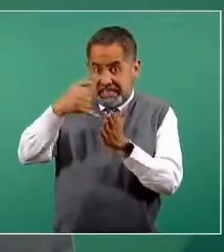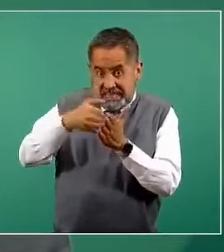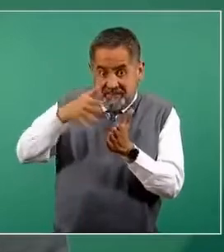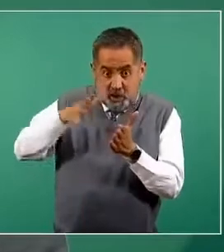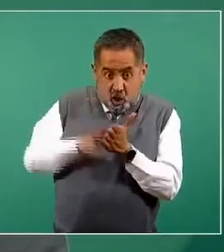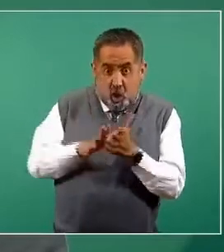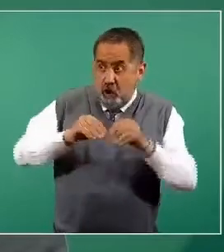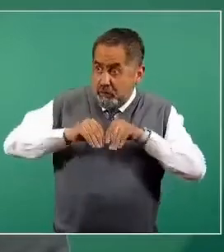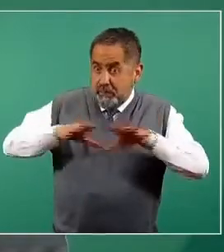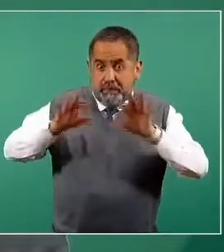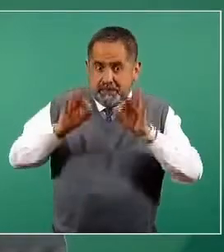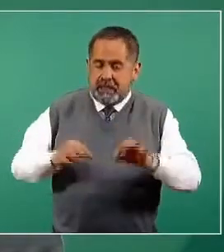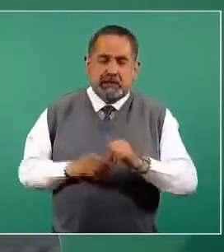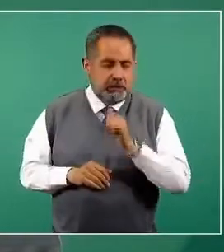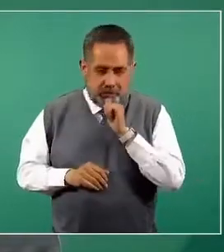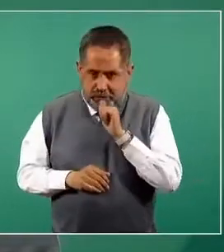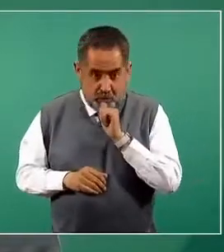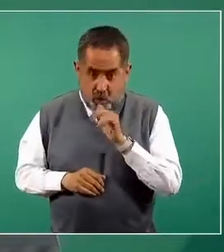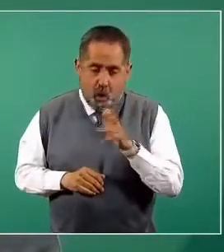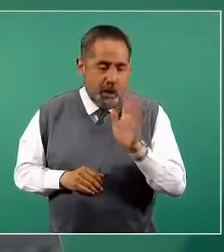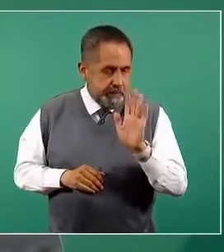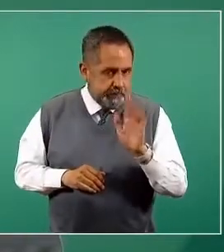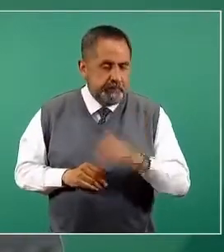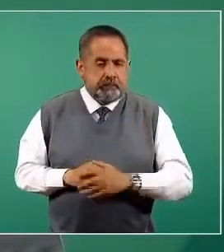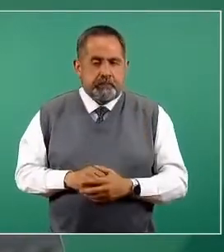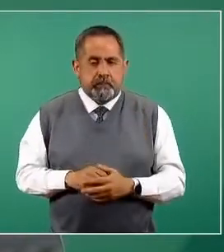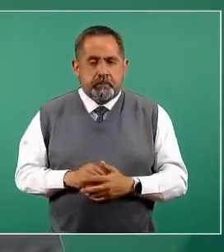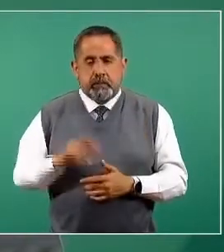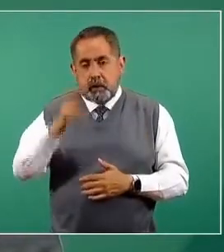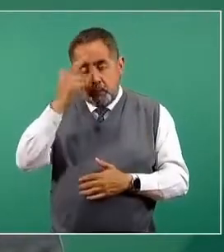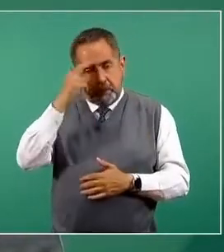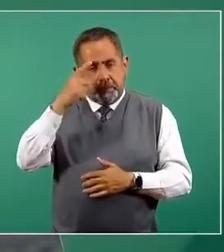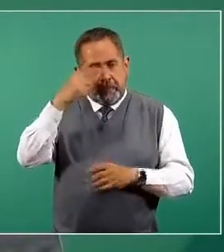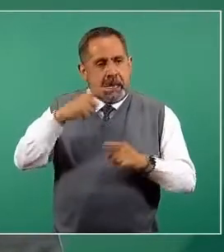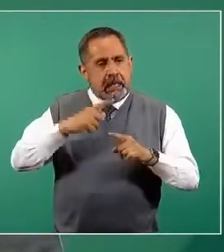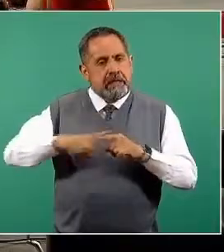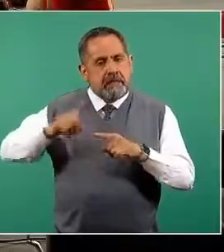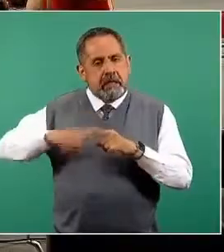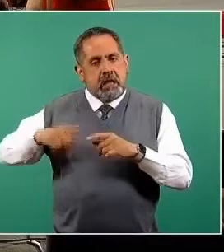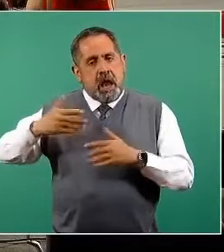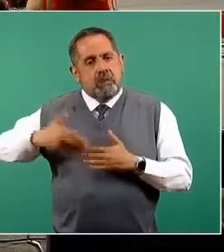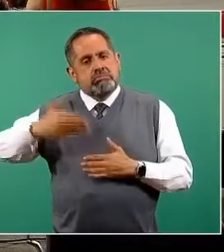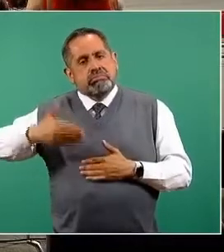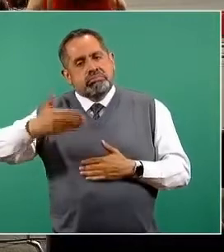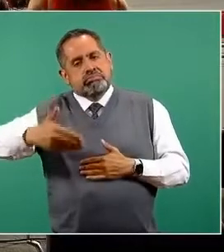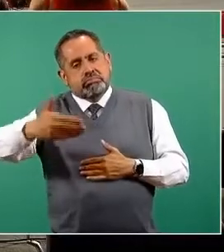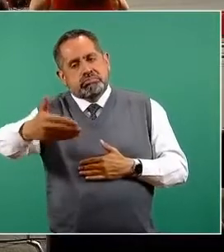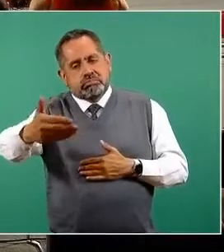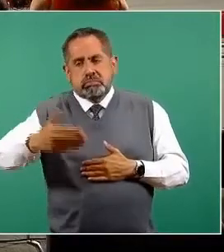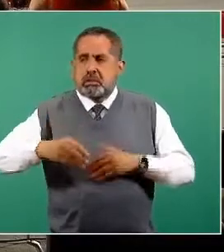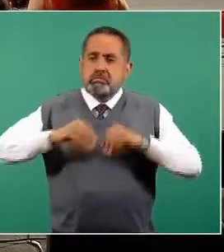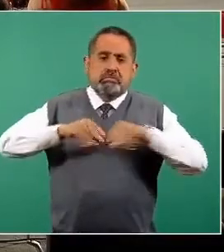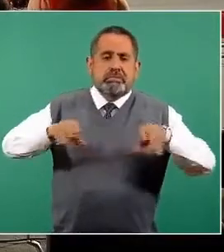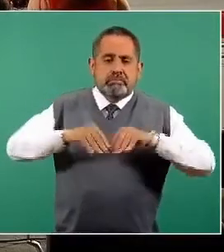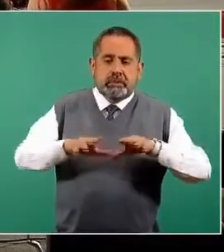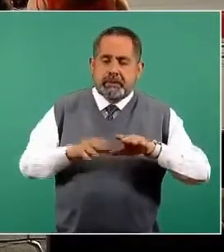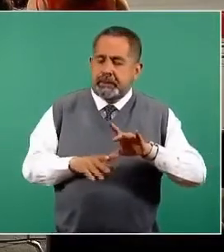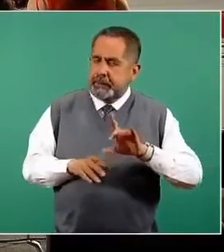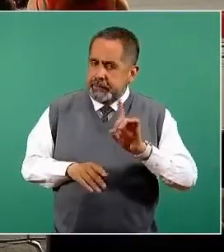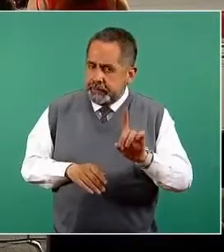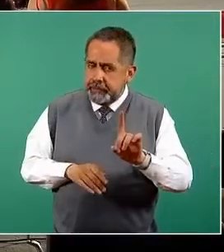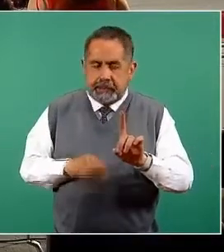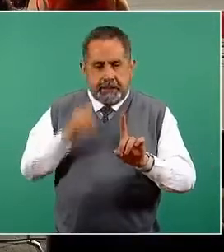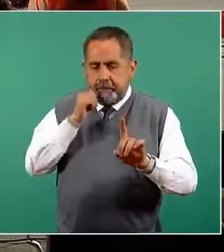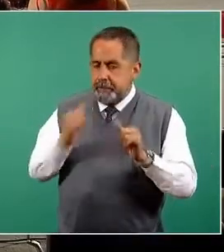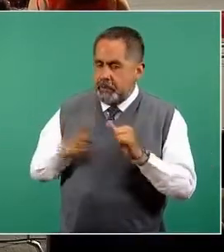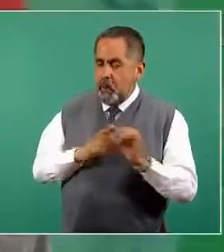correspondiente. Recordad que en general, para los distintos eventos que se van conociendo en los medios, tenemos siempre